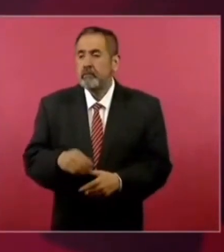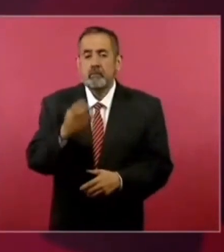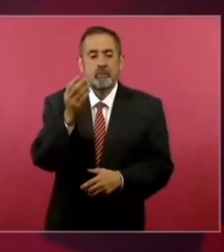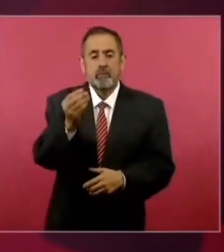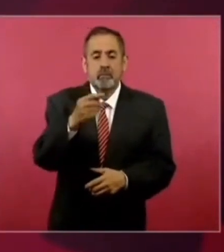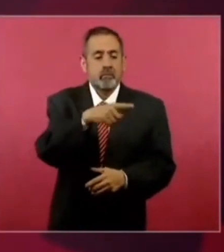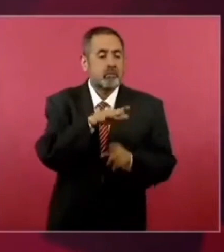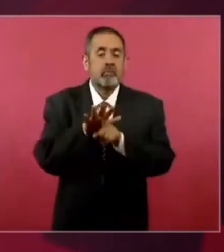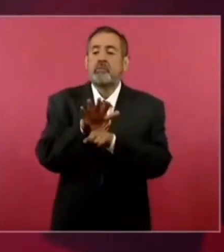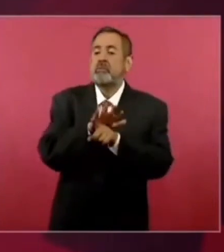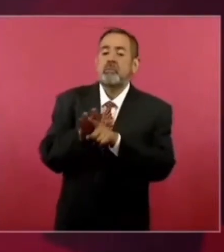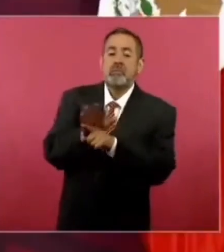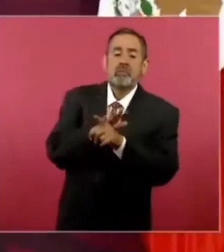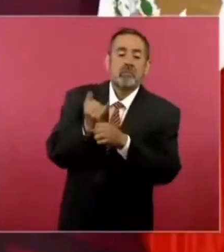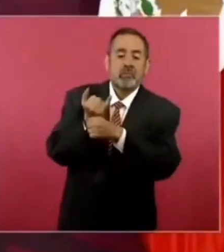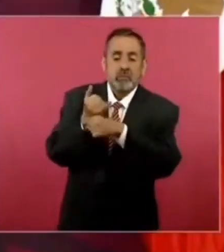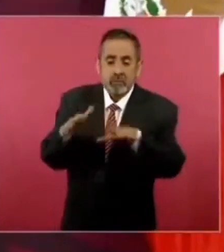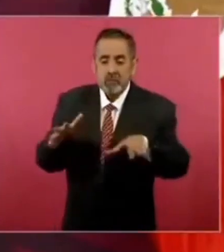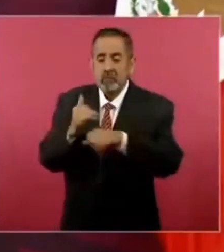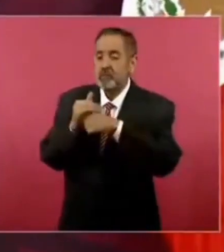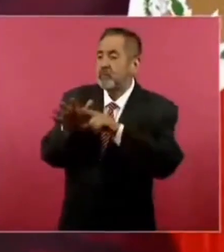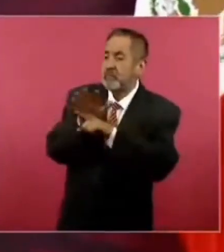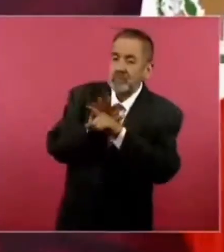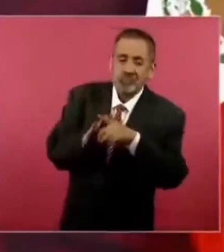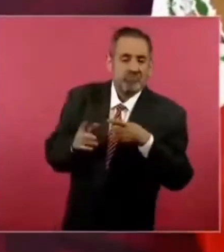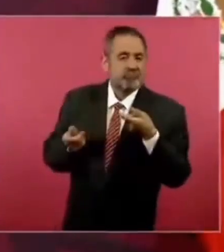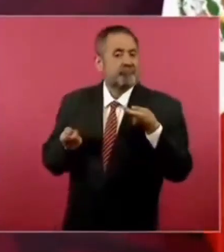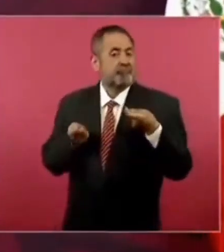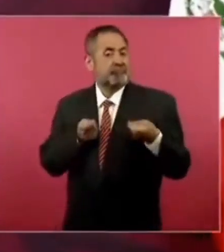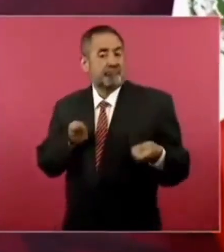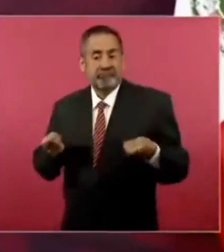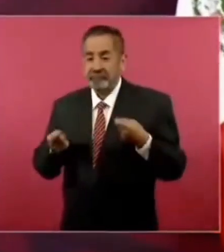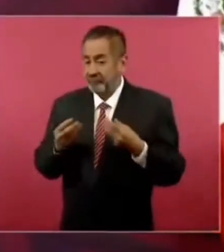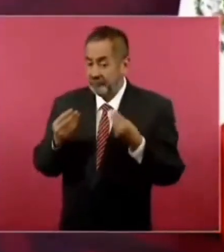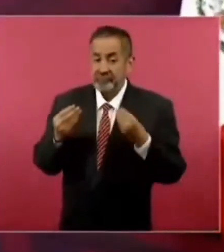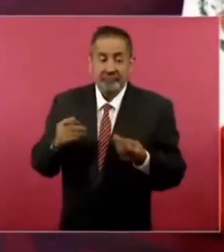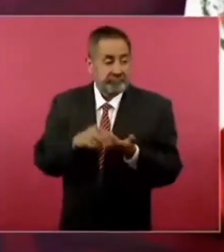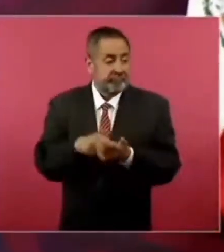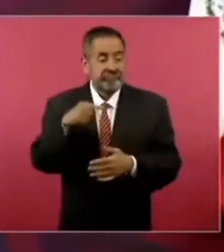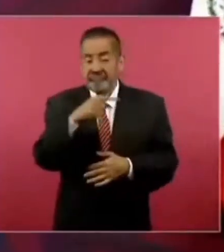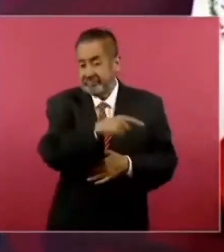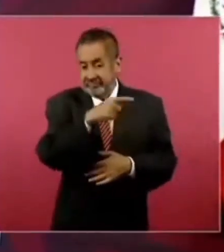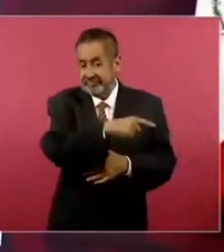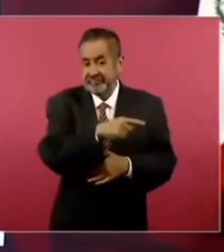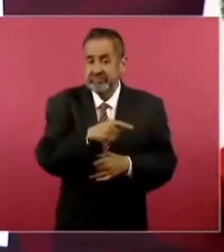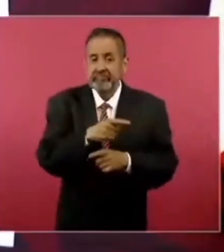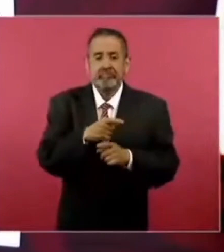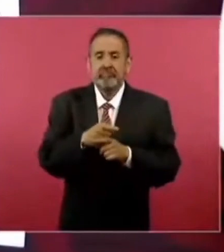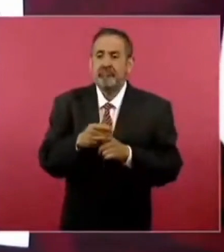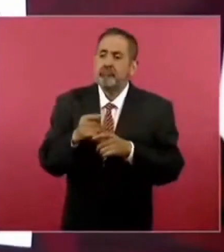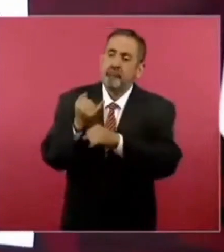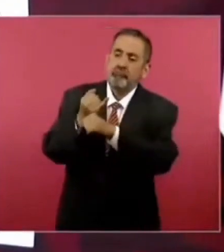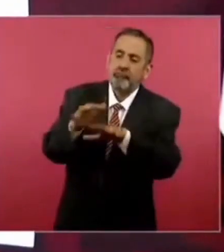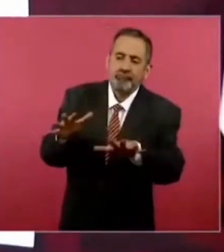mucho manejo mediático, mucho control de